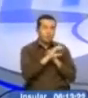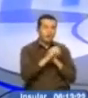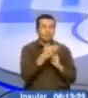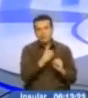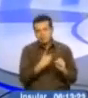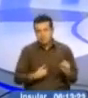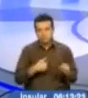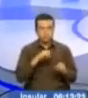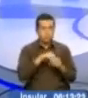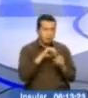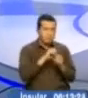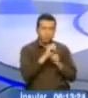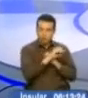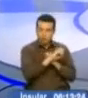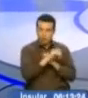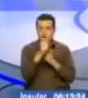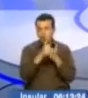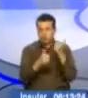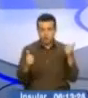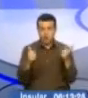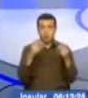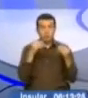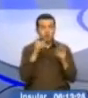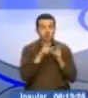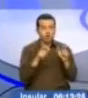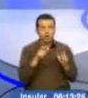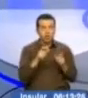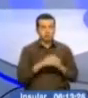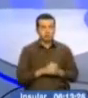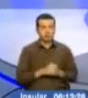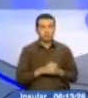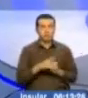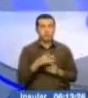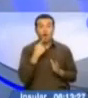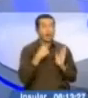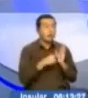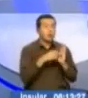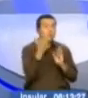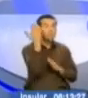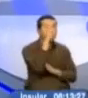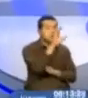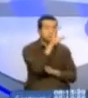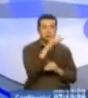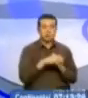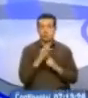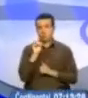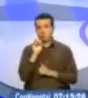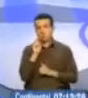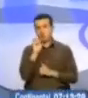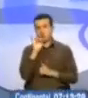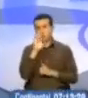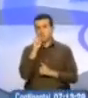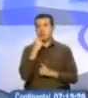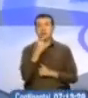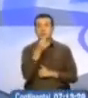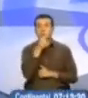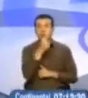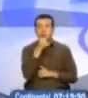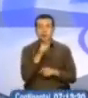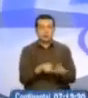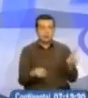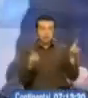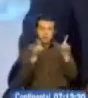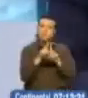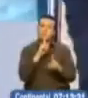hay gente que repite, y muchas personas lamentablemente repiten sin comprobar. Es decir, Mónica Maruri siempre me dice, hay que hacer periodismo de datos. Y